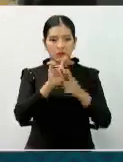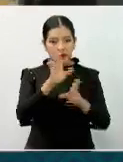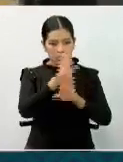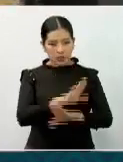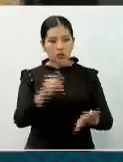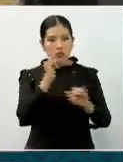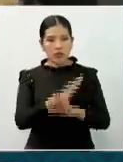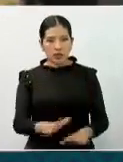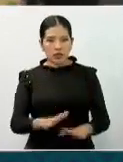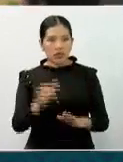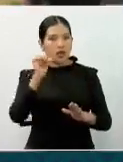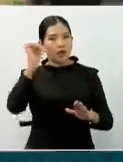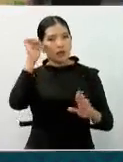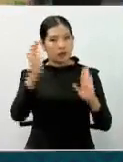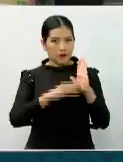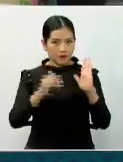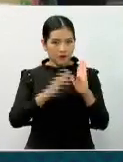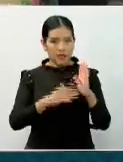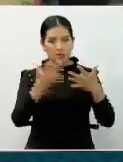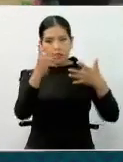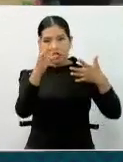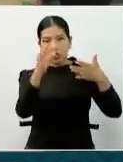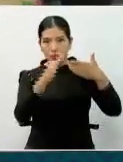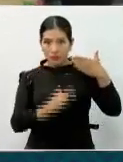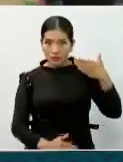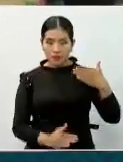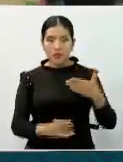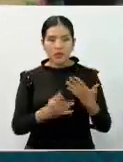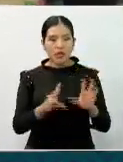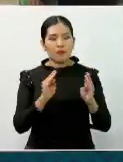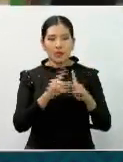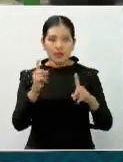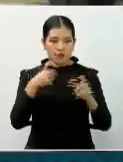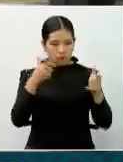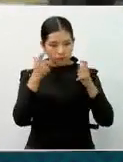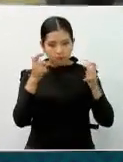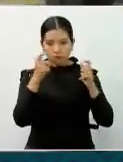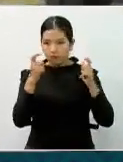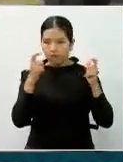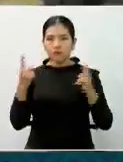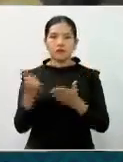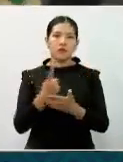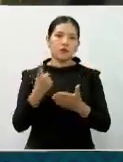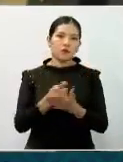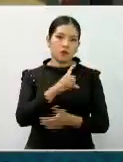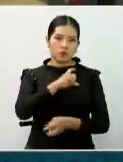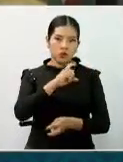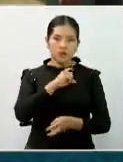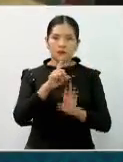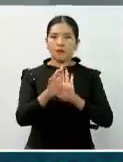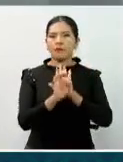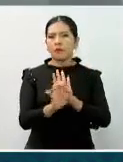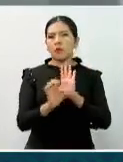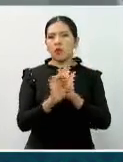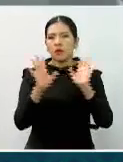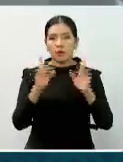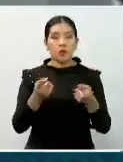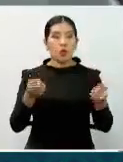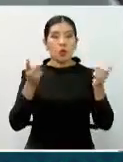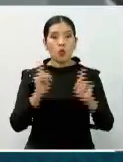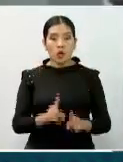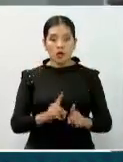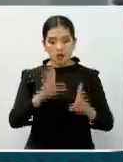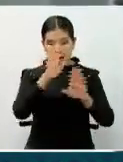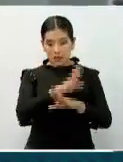niñas, menores de edad, de un departamento a otro se tienen que hacer los controles necesarios y en su caso, cuando solamente